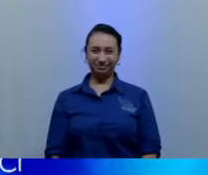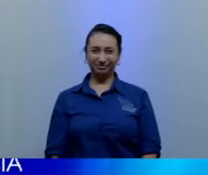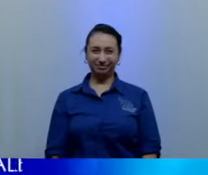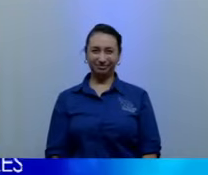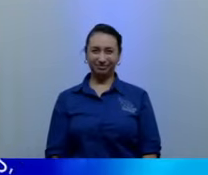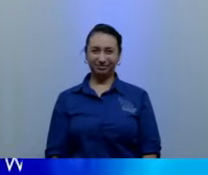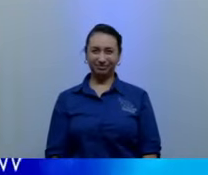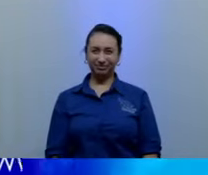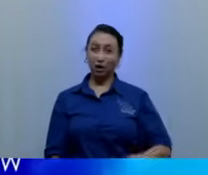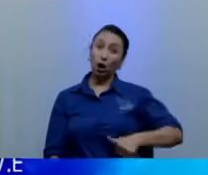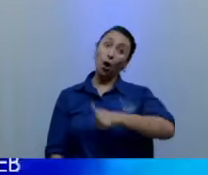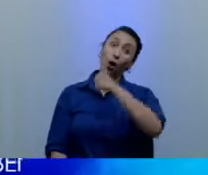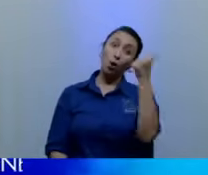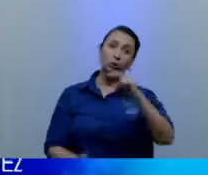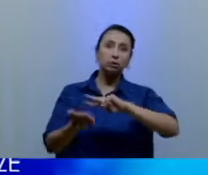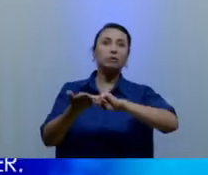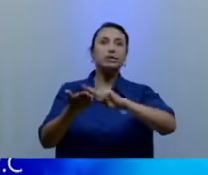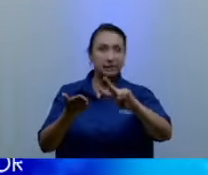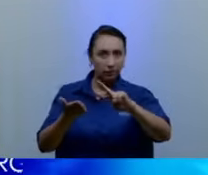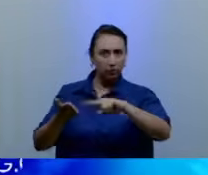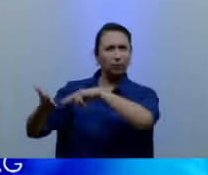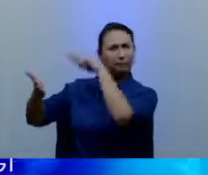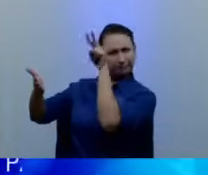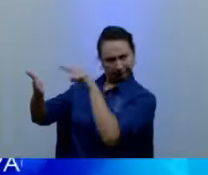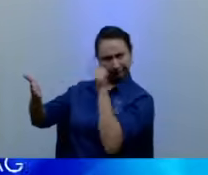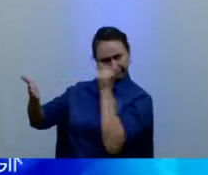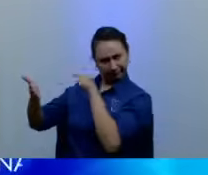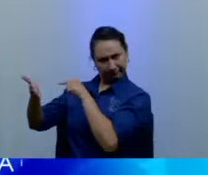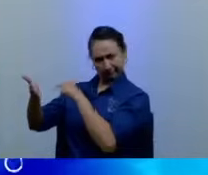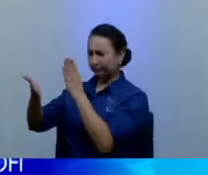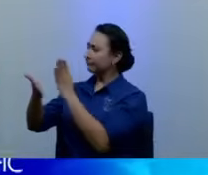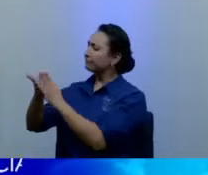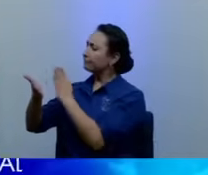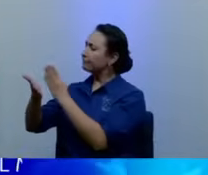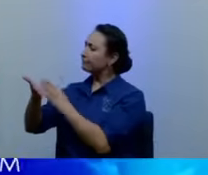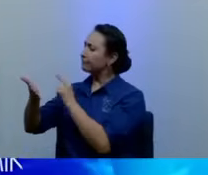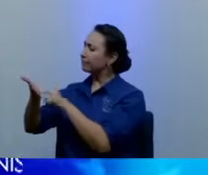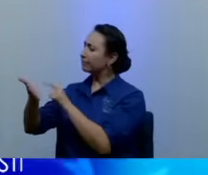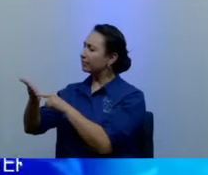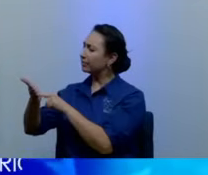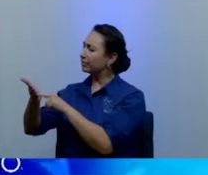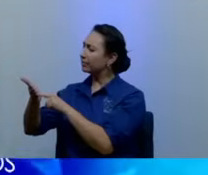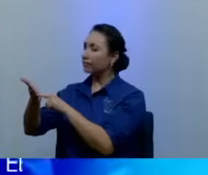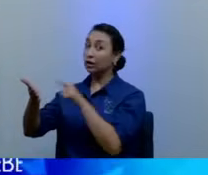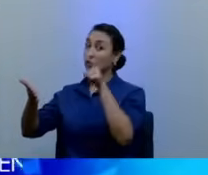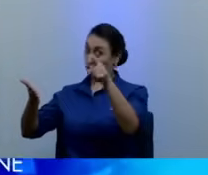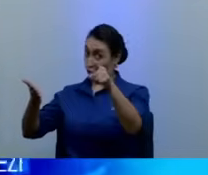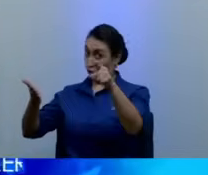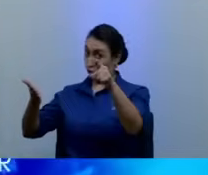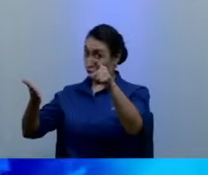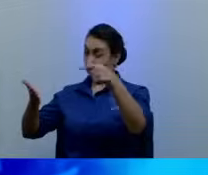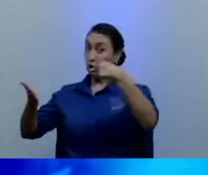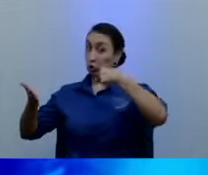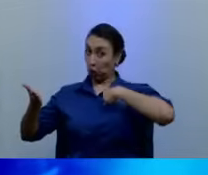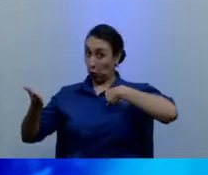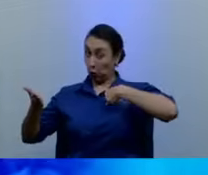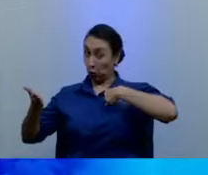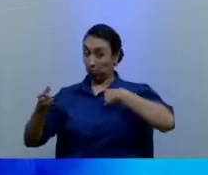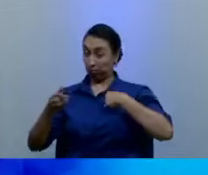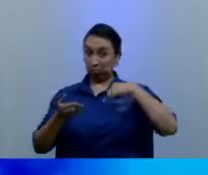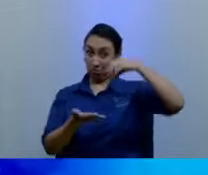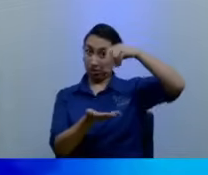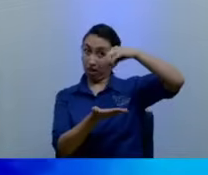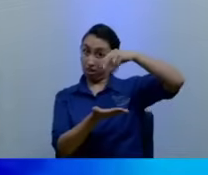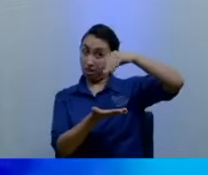Pero le voy a enseñar otro tremendo, hermano. Entonces, cuando usted acaba de decir, yo soy sal, usted lo que está diciendo